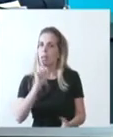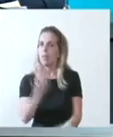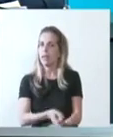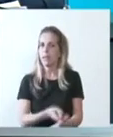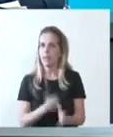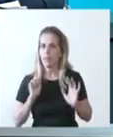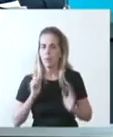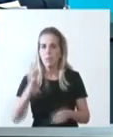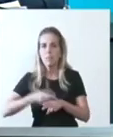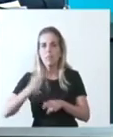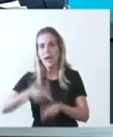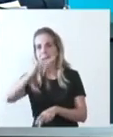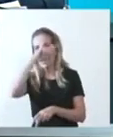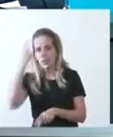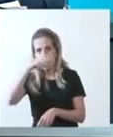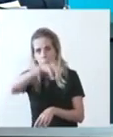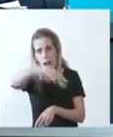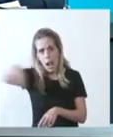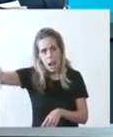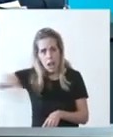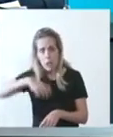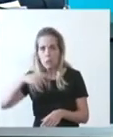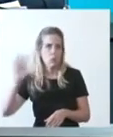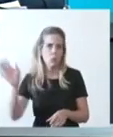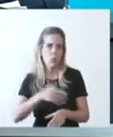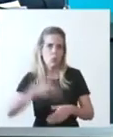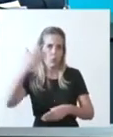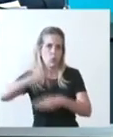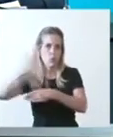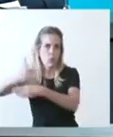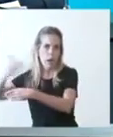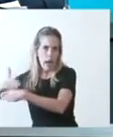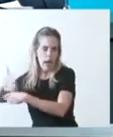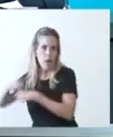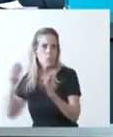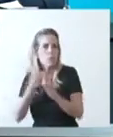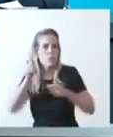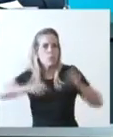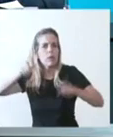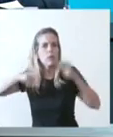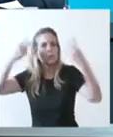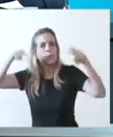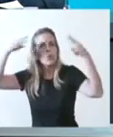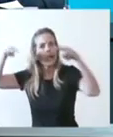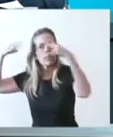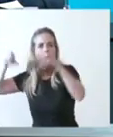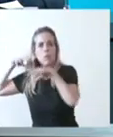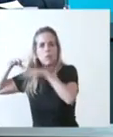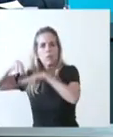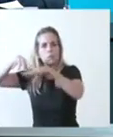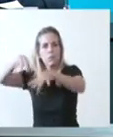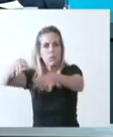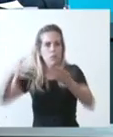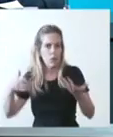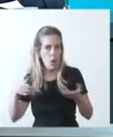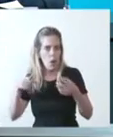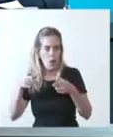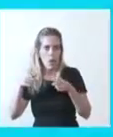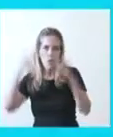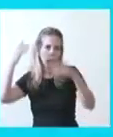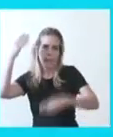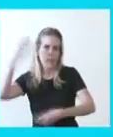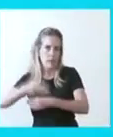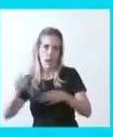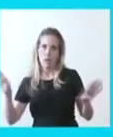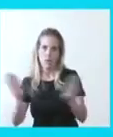parques nacionales, porque allí se mezcla mucho turismo y no sabemos dónde